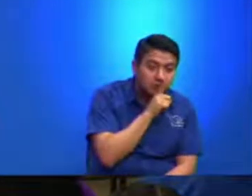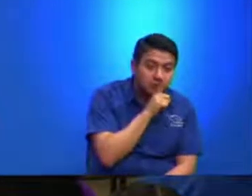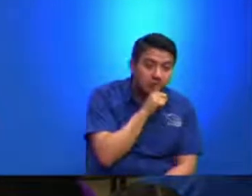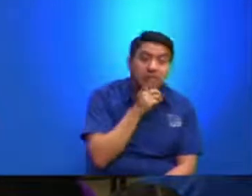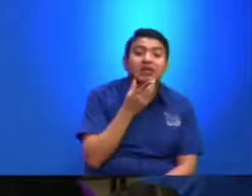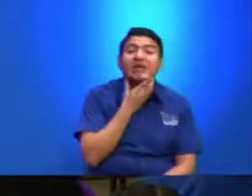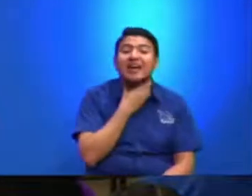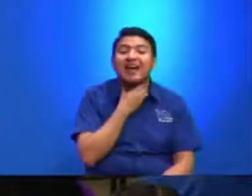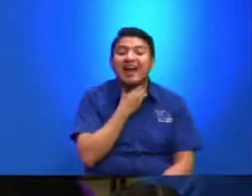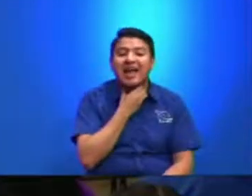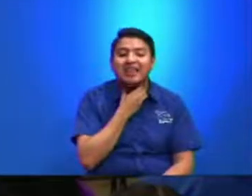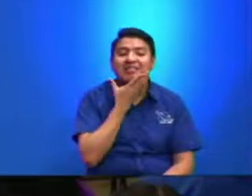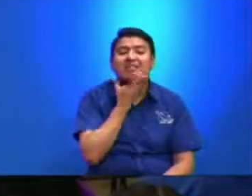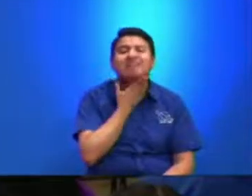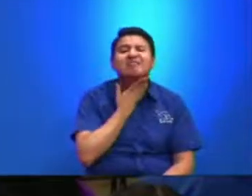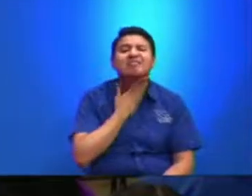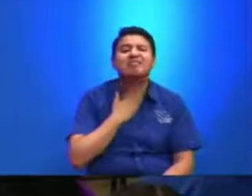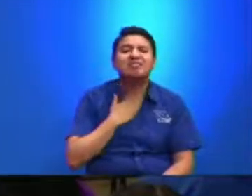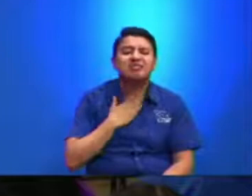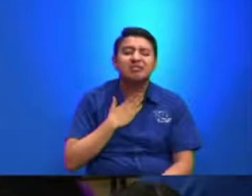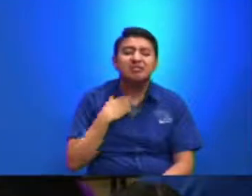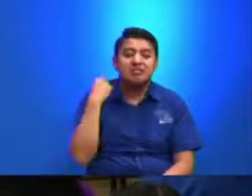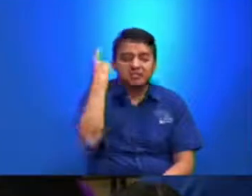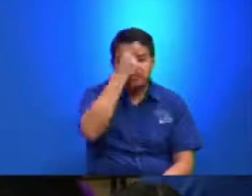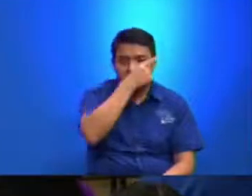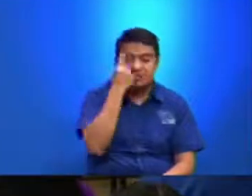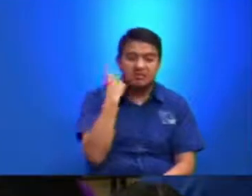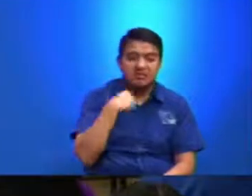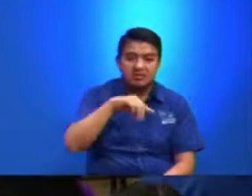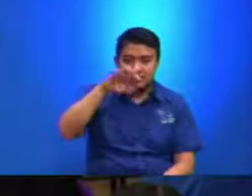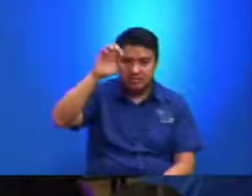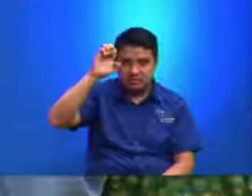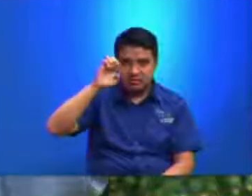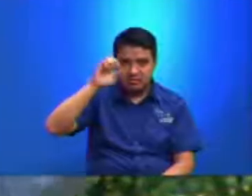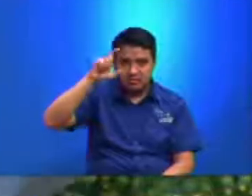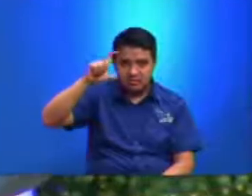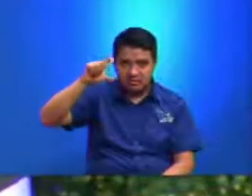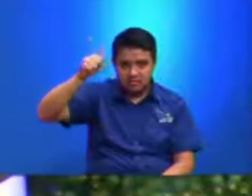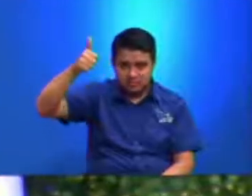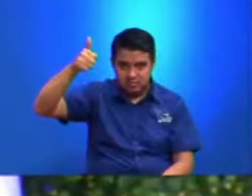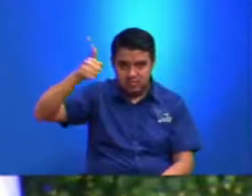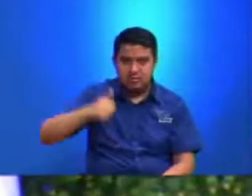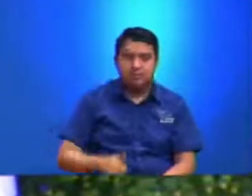garganta no esté seca, no es para que nosotros nos vengamos a infatuar, mire lo que a mí me pasa